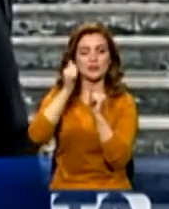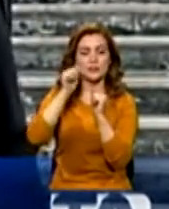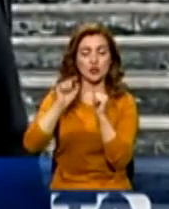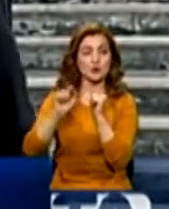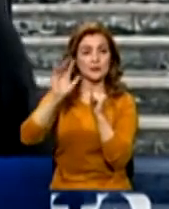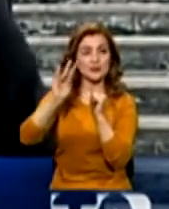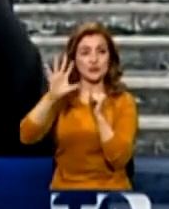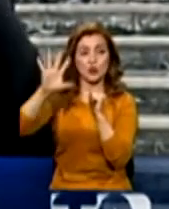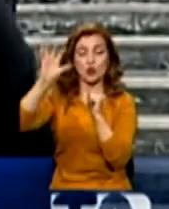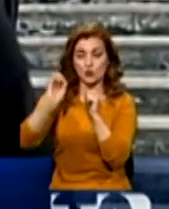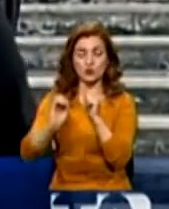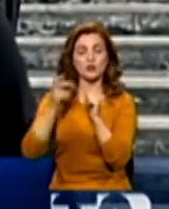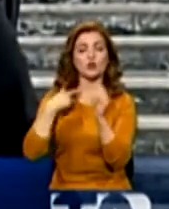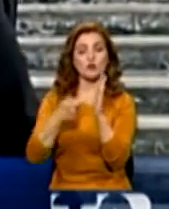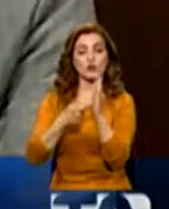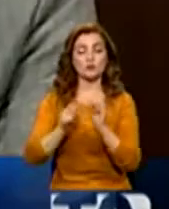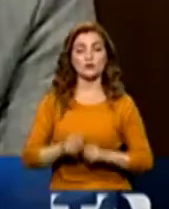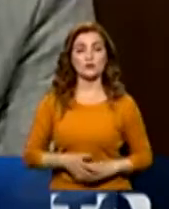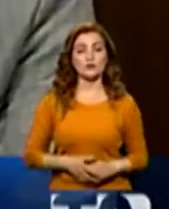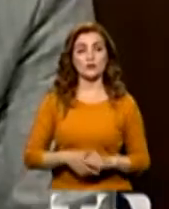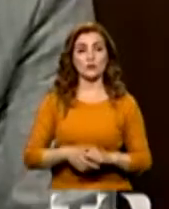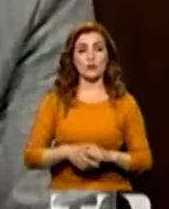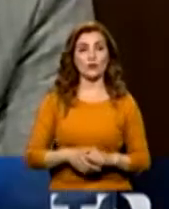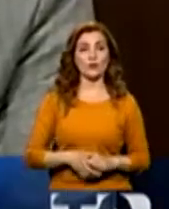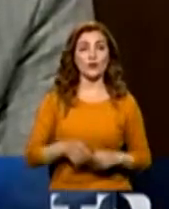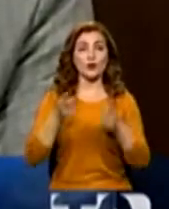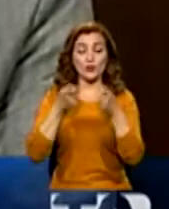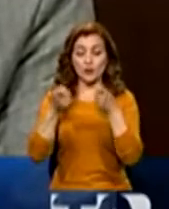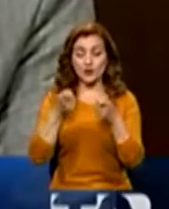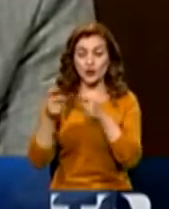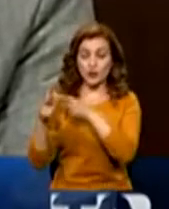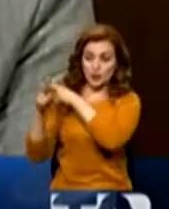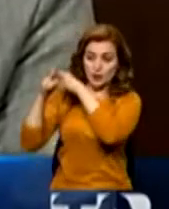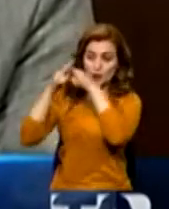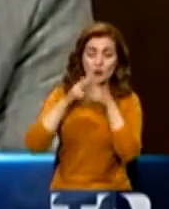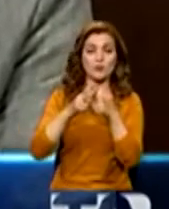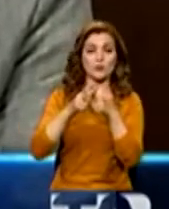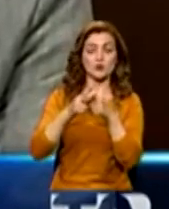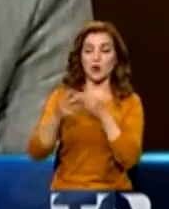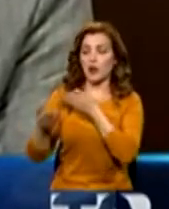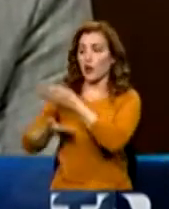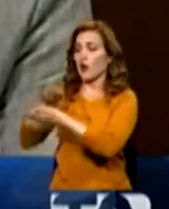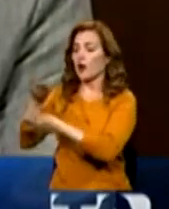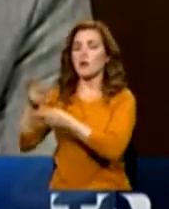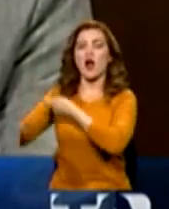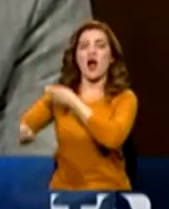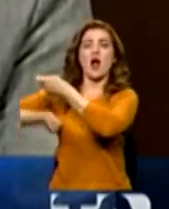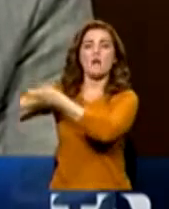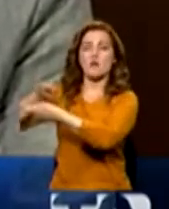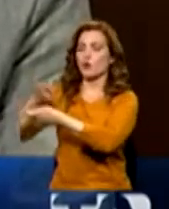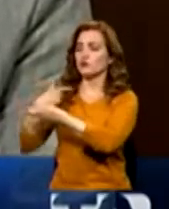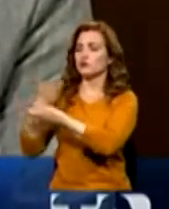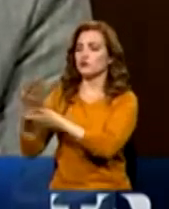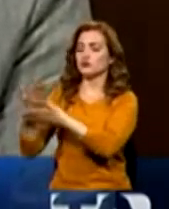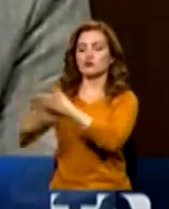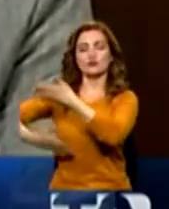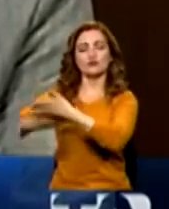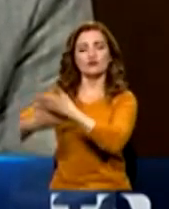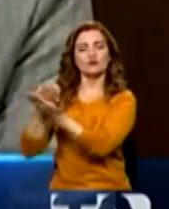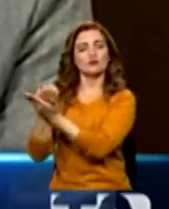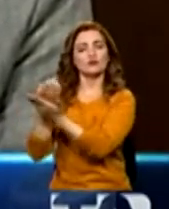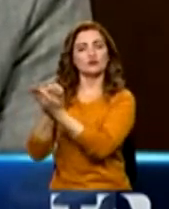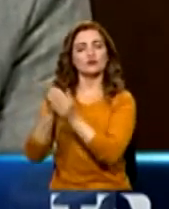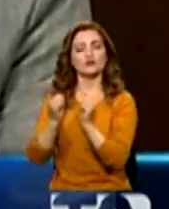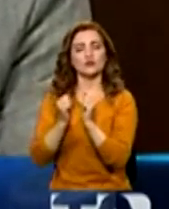dadas las circunstancias del país esta operación es una operación que hemos venido buscando una